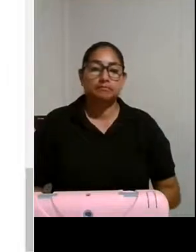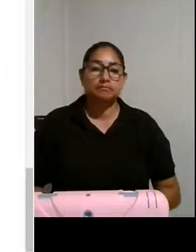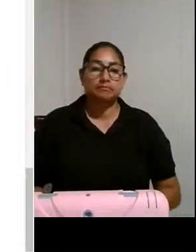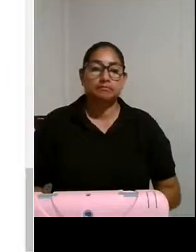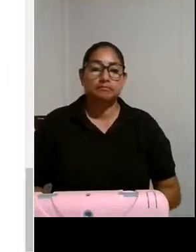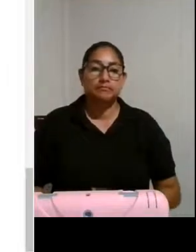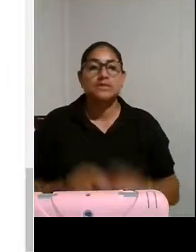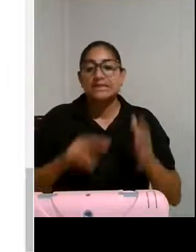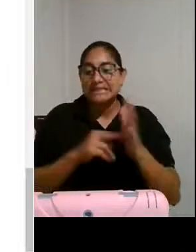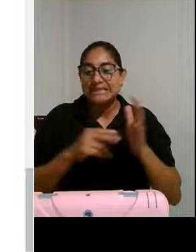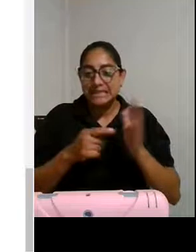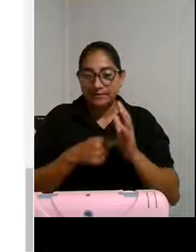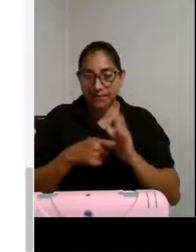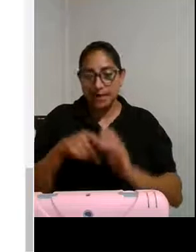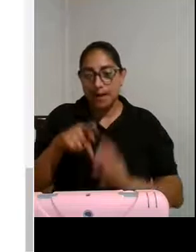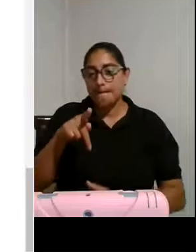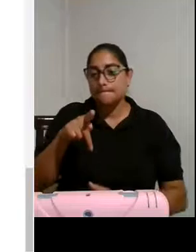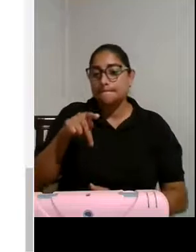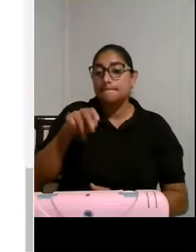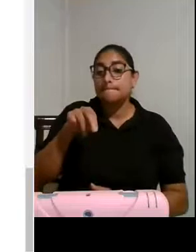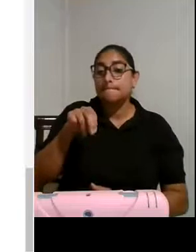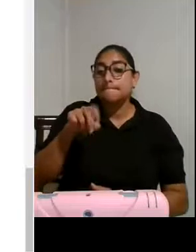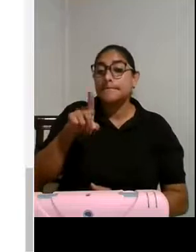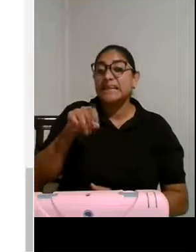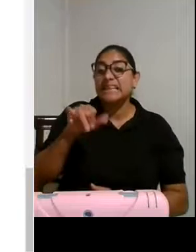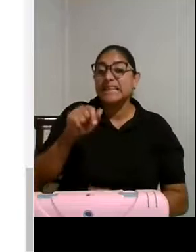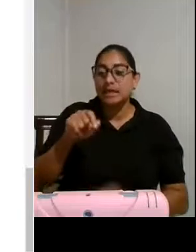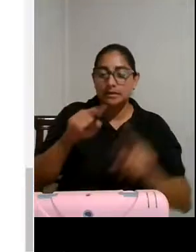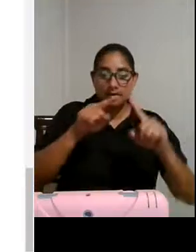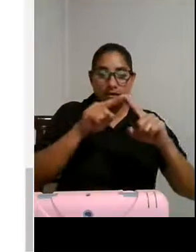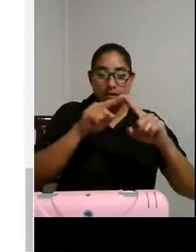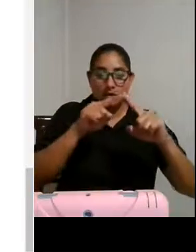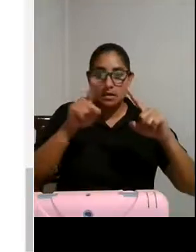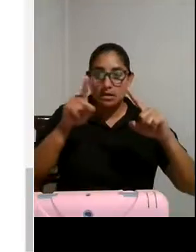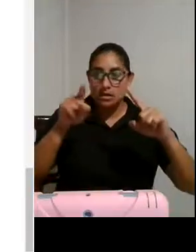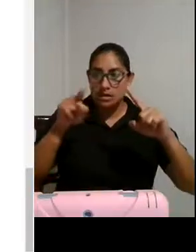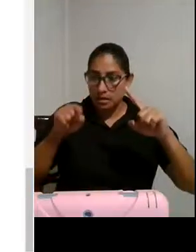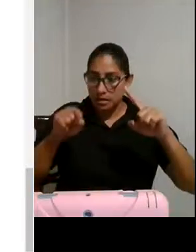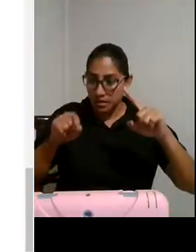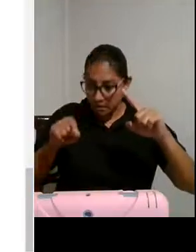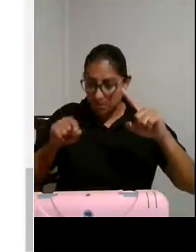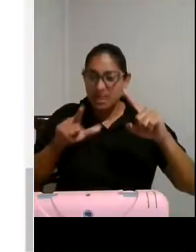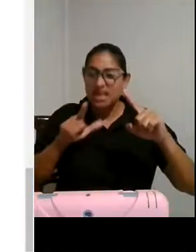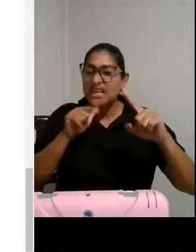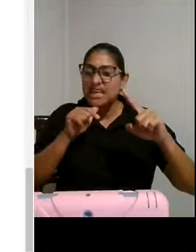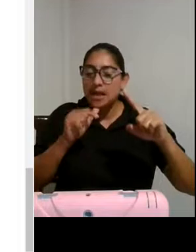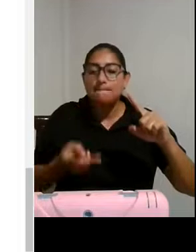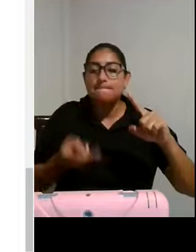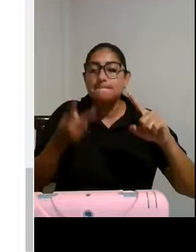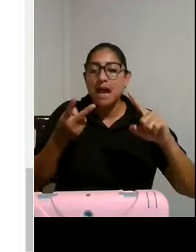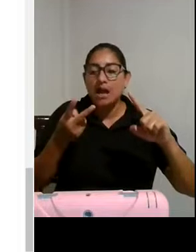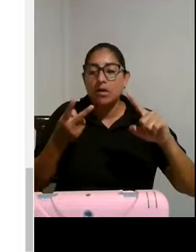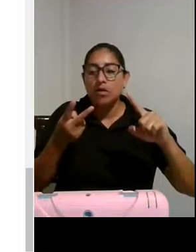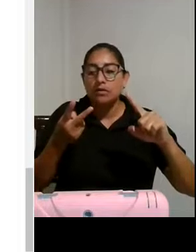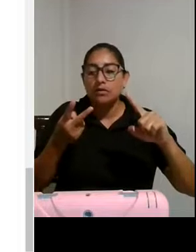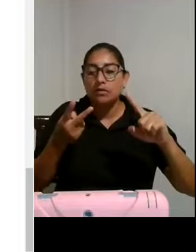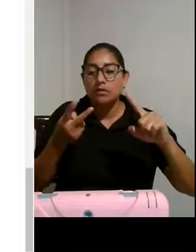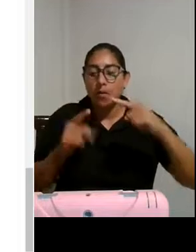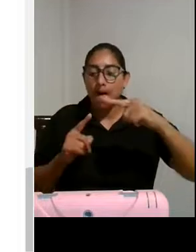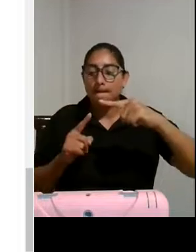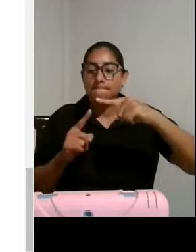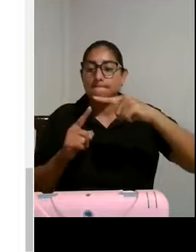la pendiente de esta función es el valor de la derivada en